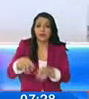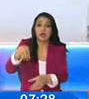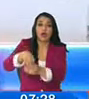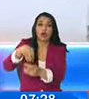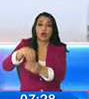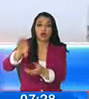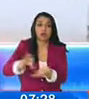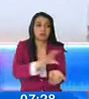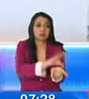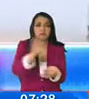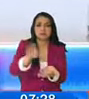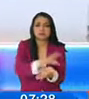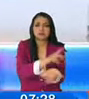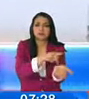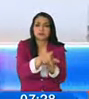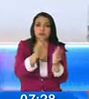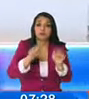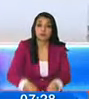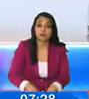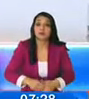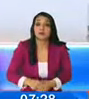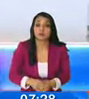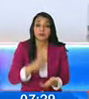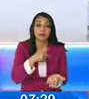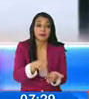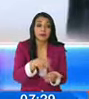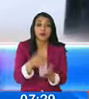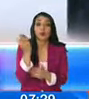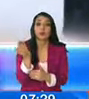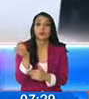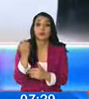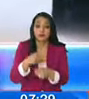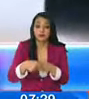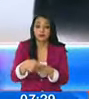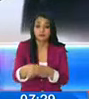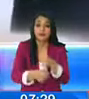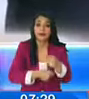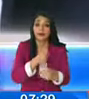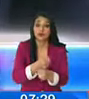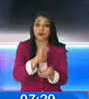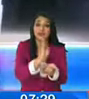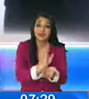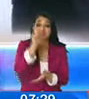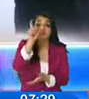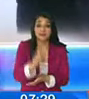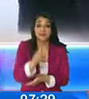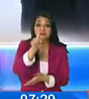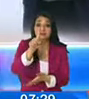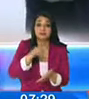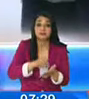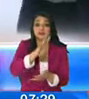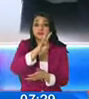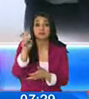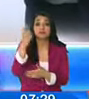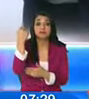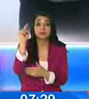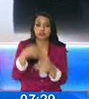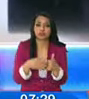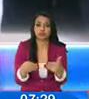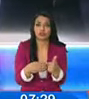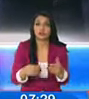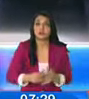poder financiarse. De igual manera, para el pago de las pensiones este año, el IES necesita 1.700 millones de dólares,